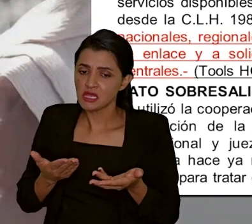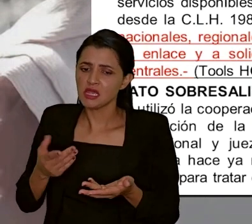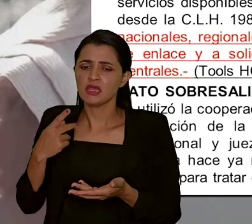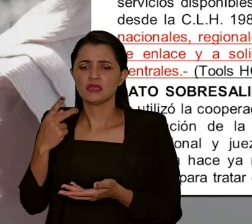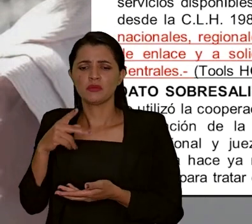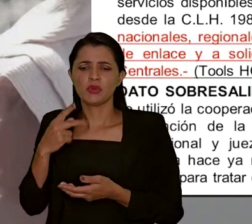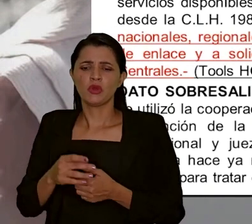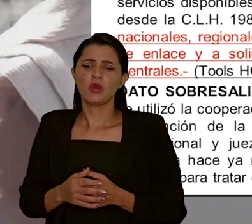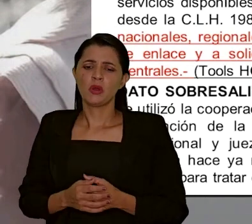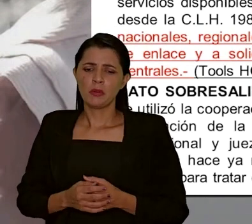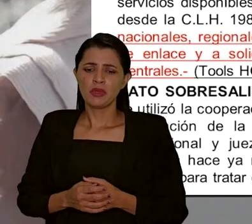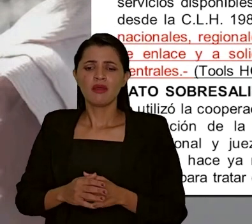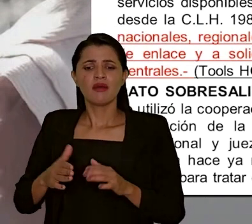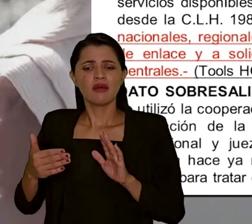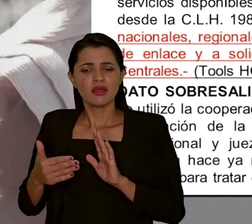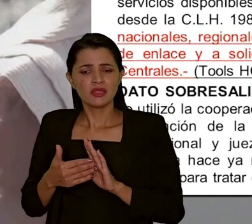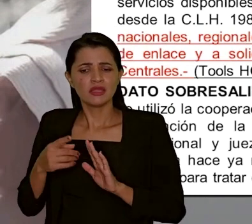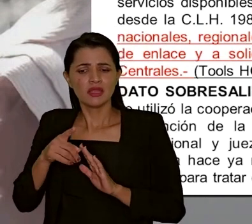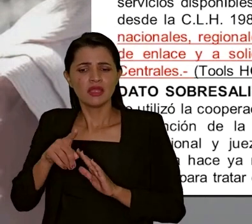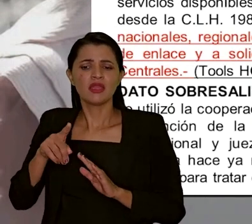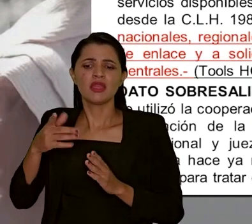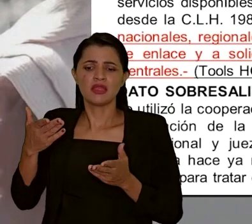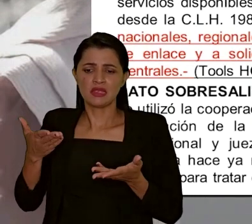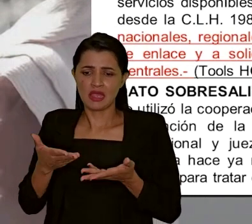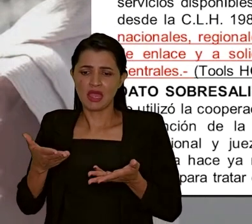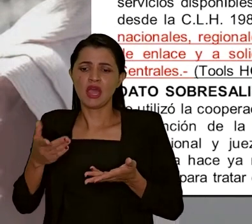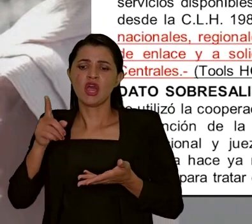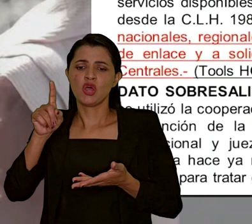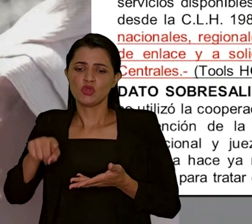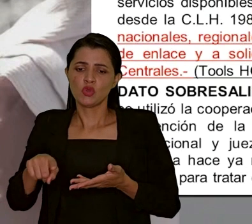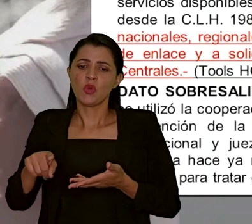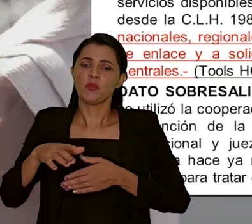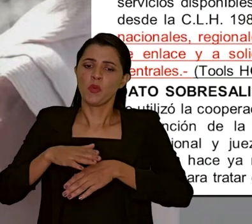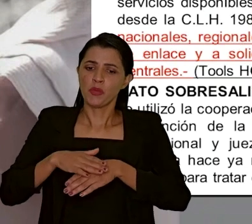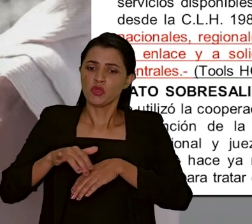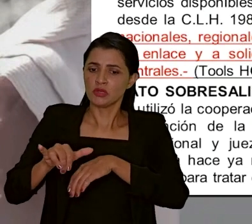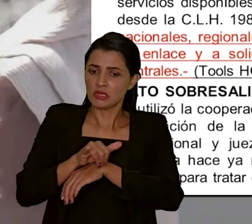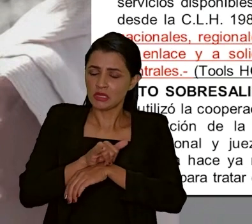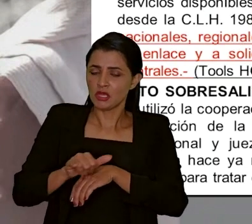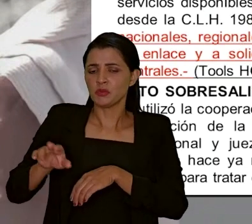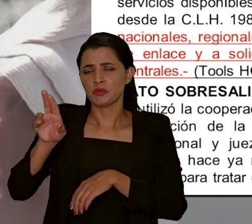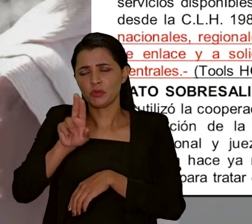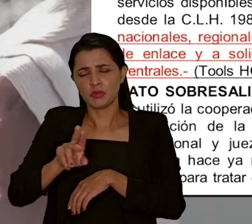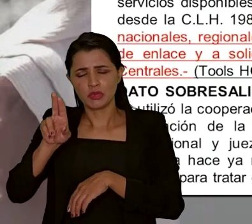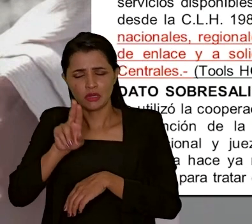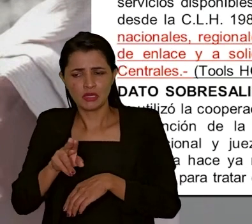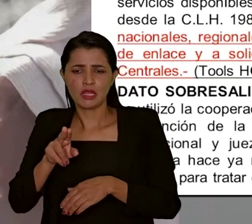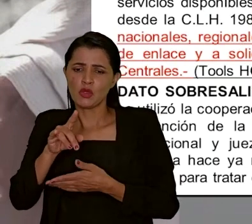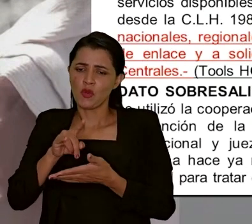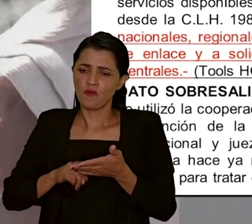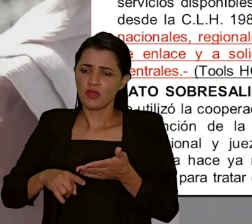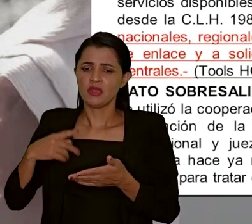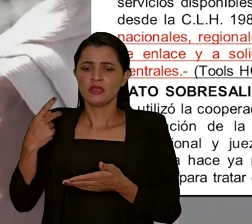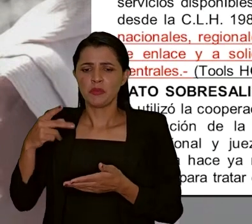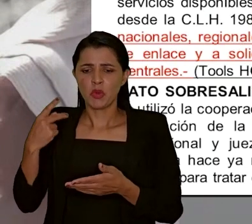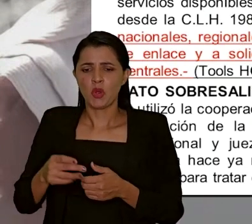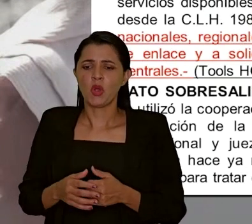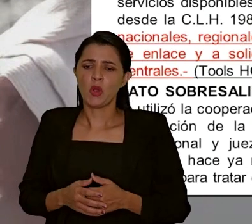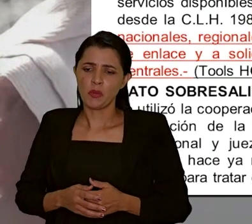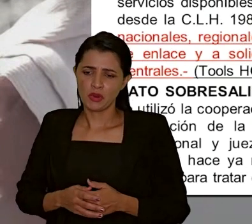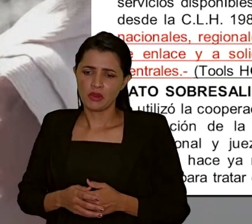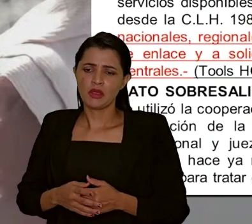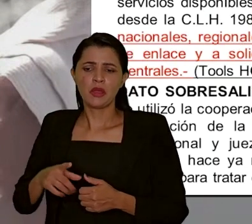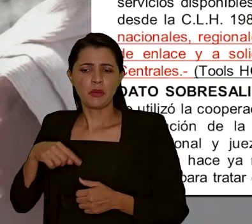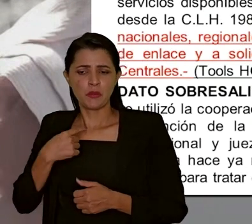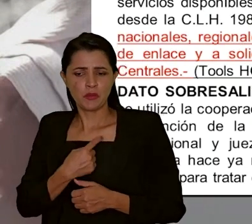tenido muy presente las herramientas de la Conferencia de la Haya para el retorno seguro en tiempos de COVID.